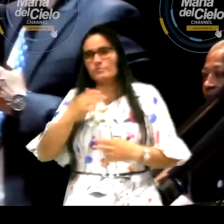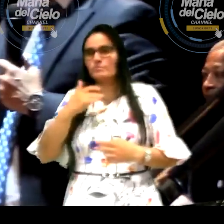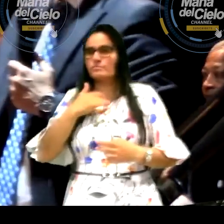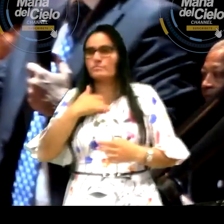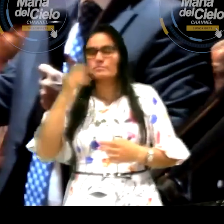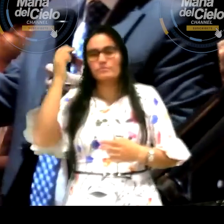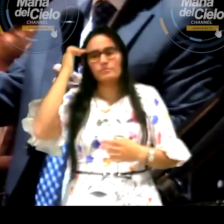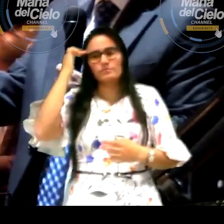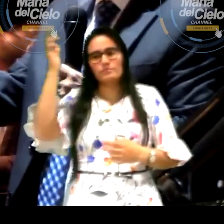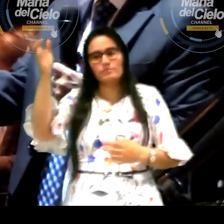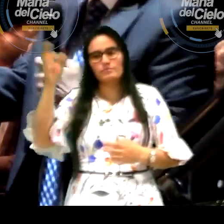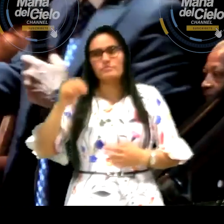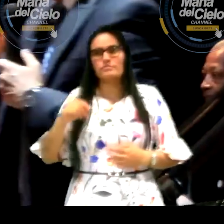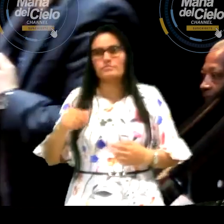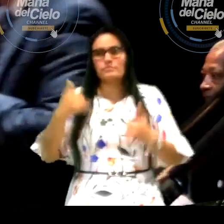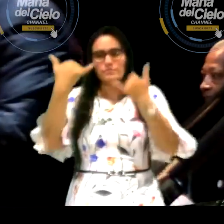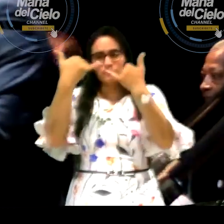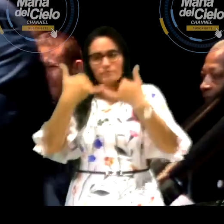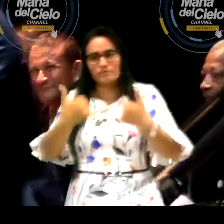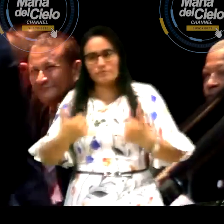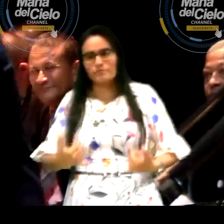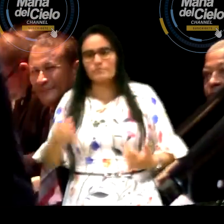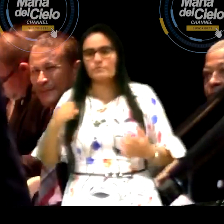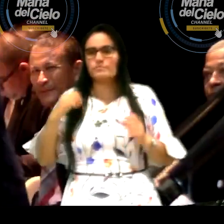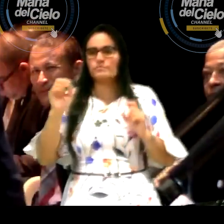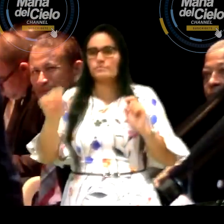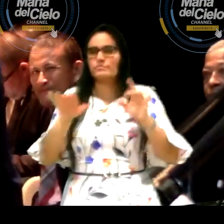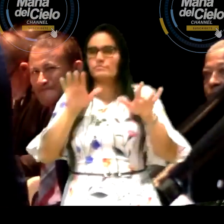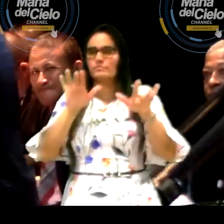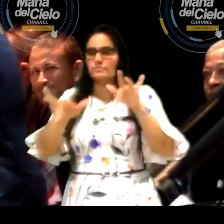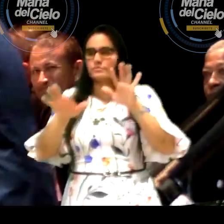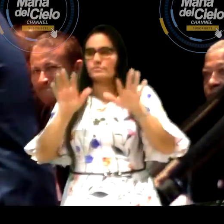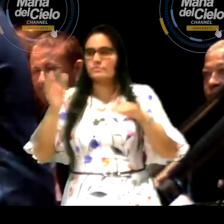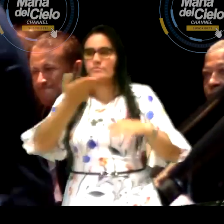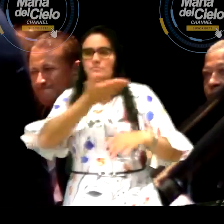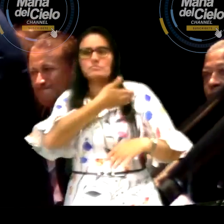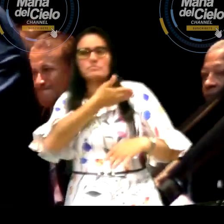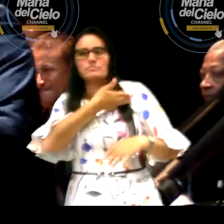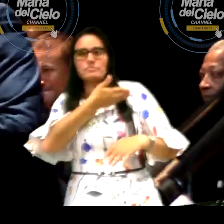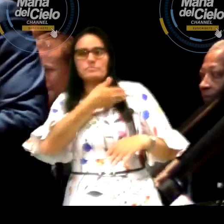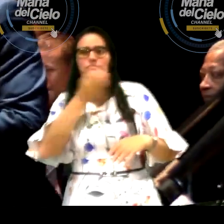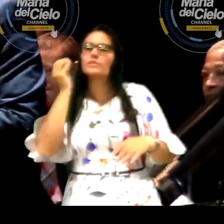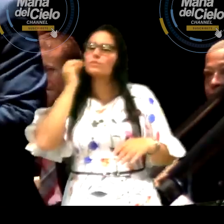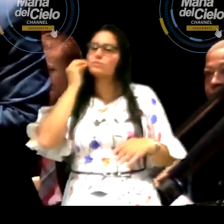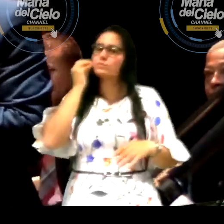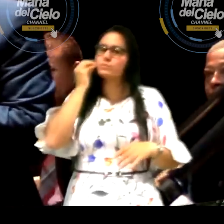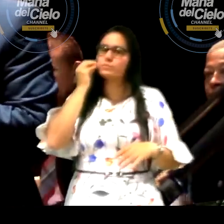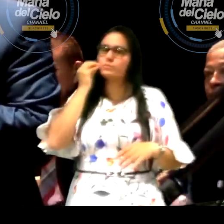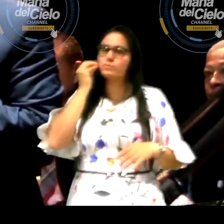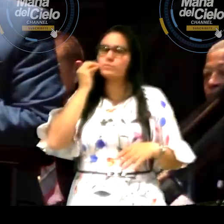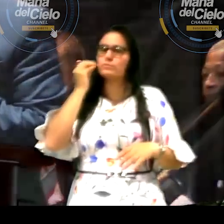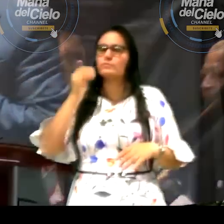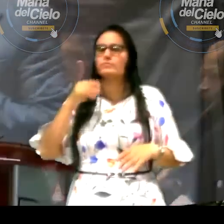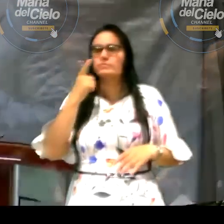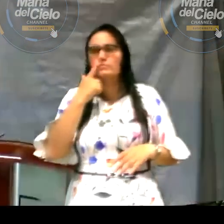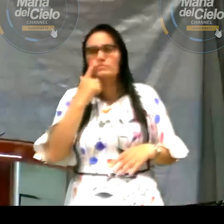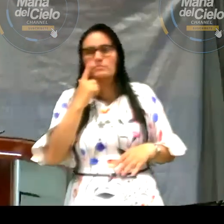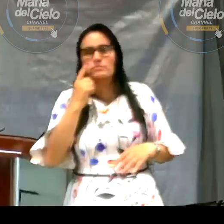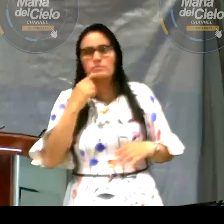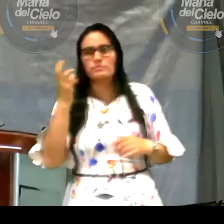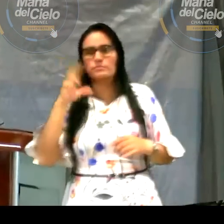ti. No es tu mamá, no es tu abuelita, no es tu papito. Es usted el que tiene que creer esta noche.